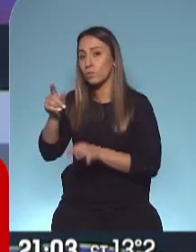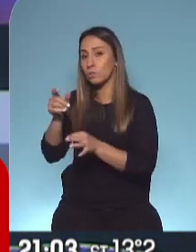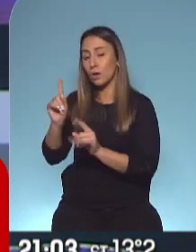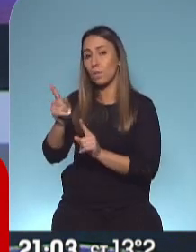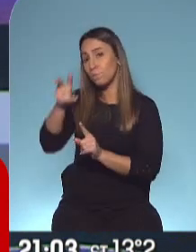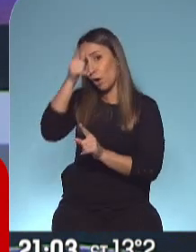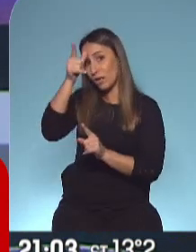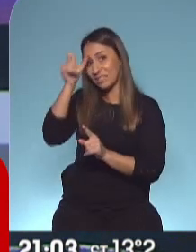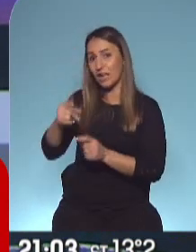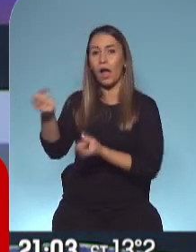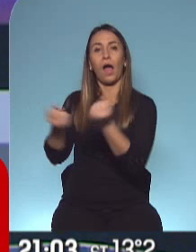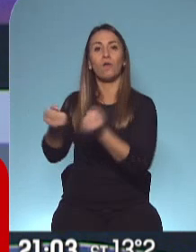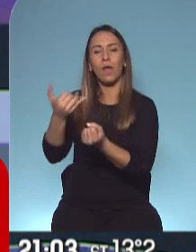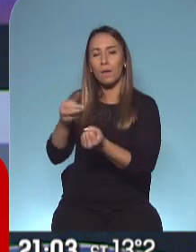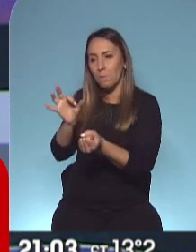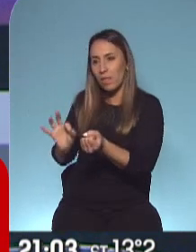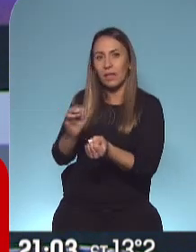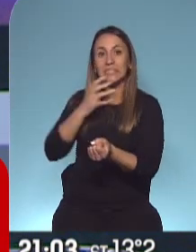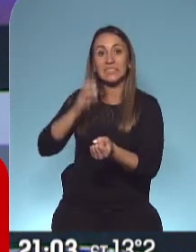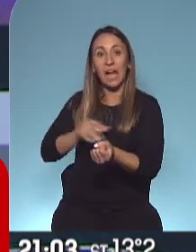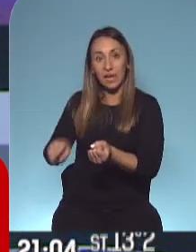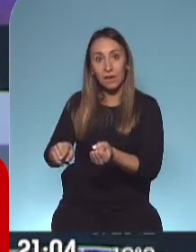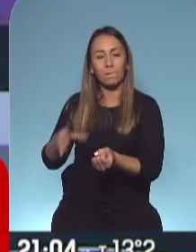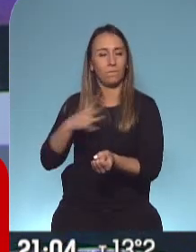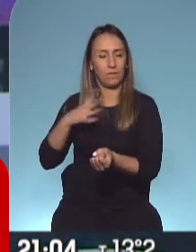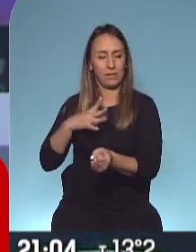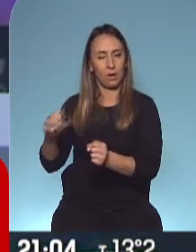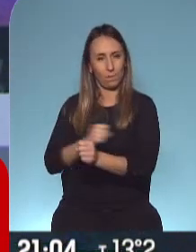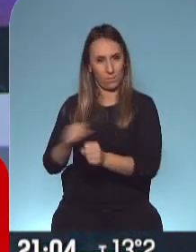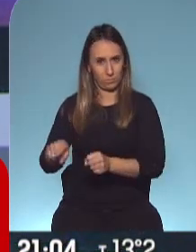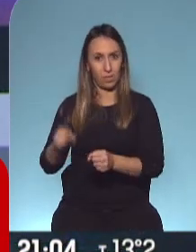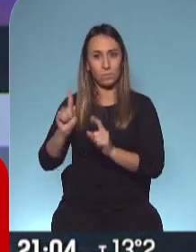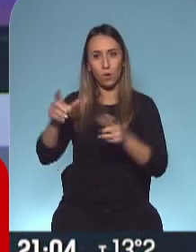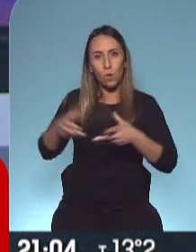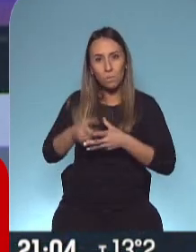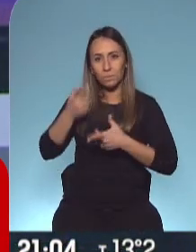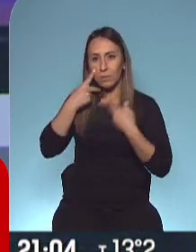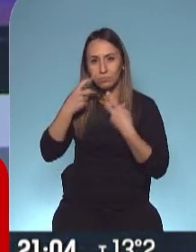los policías, pero por supuesto eso falta la confirmación oficial ya de parte de quienes están analizando esta investigación.